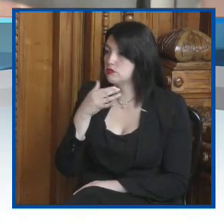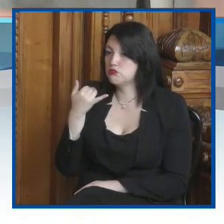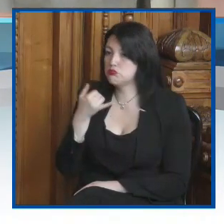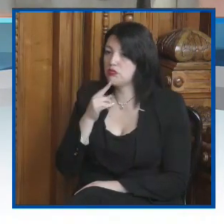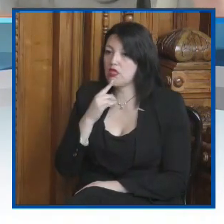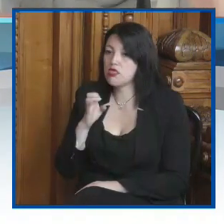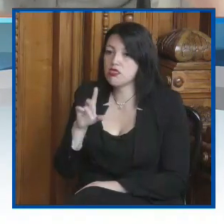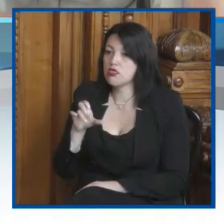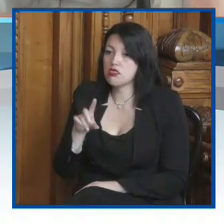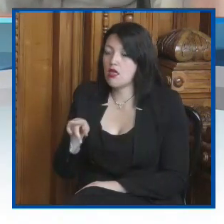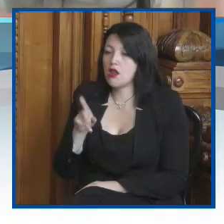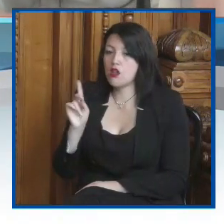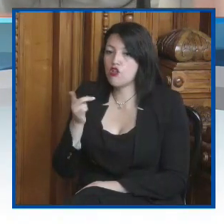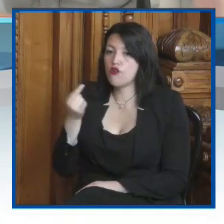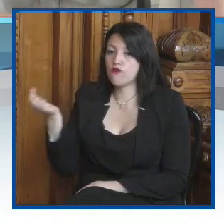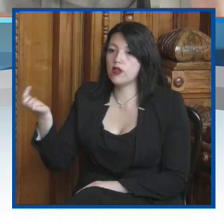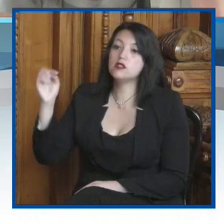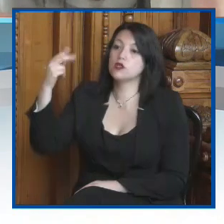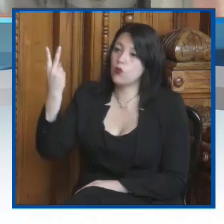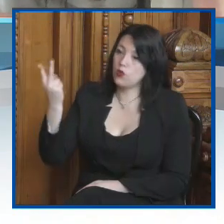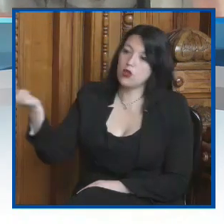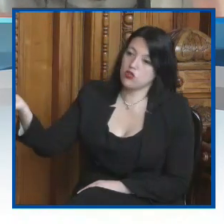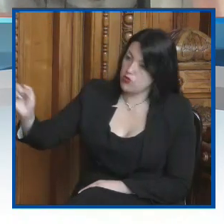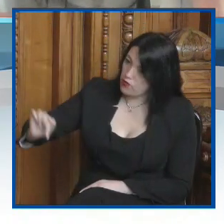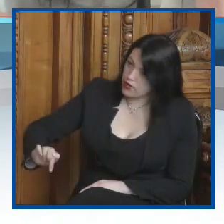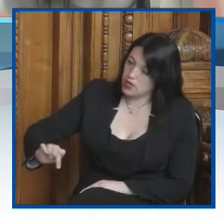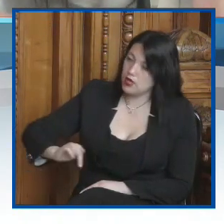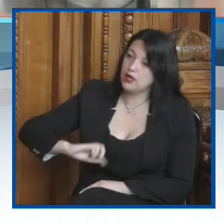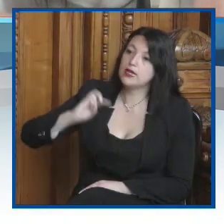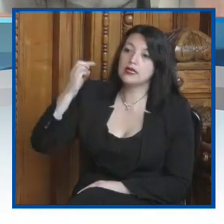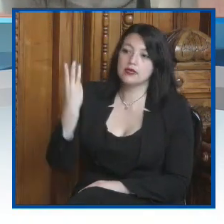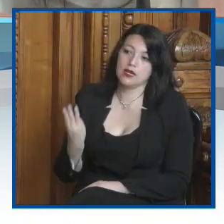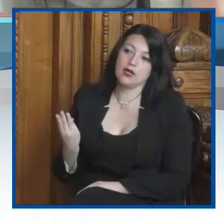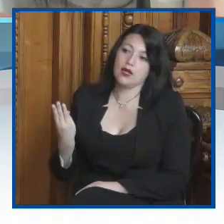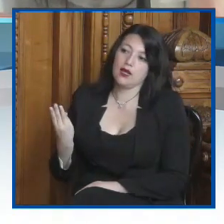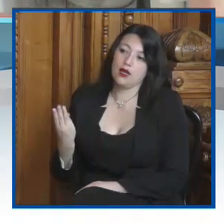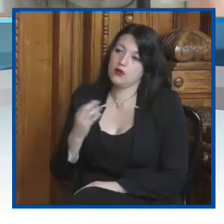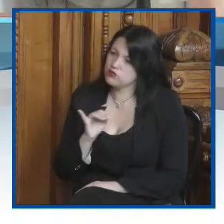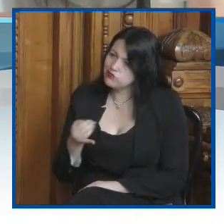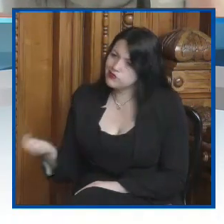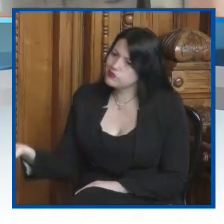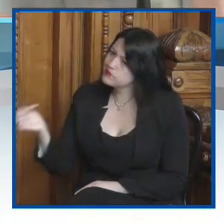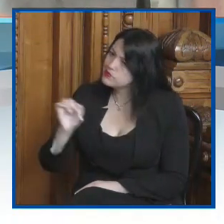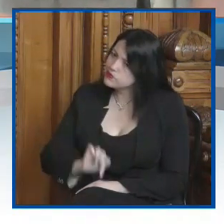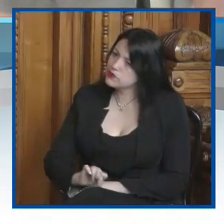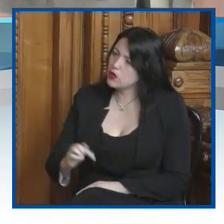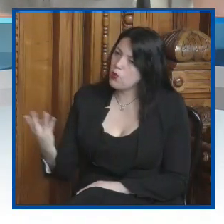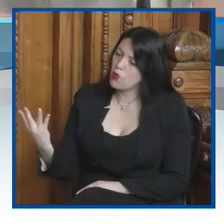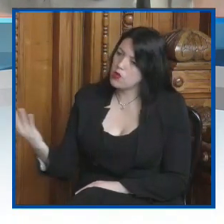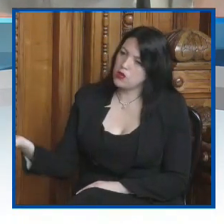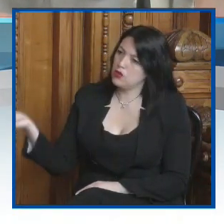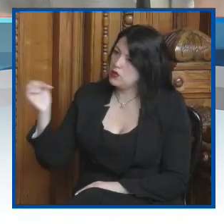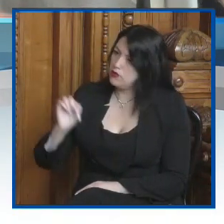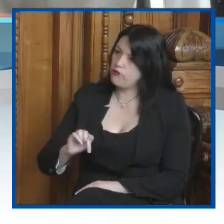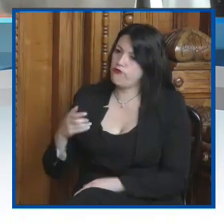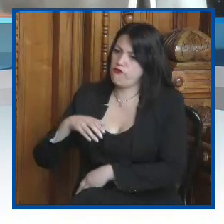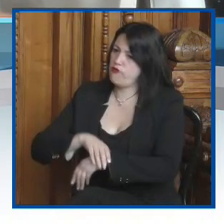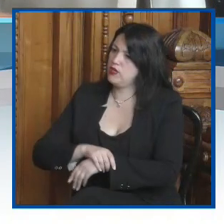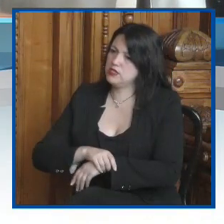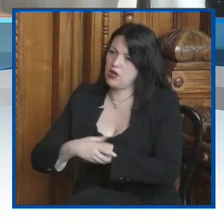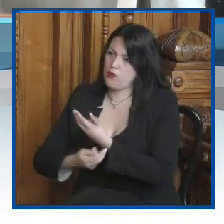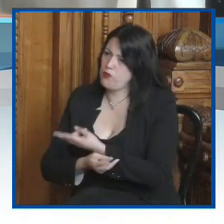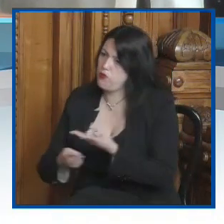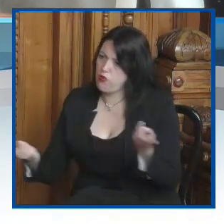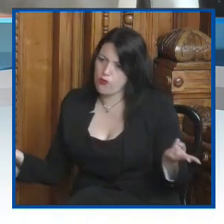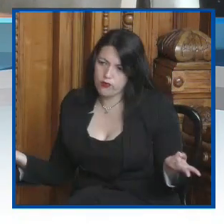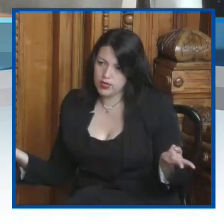viejo. Segunda citación, el señor no viene. Tercera citación, el señor no viene. Cuarta citación, fuerza pública. Lo ve,